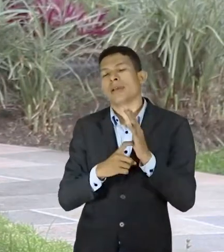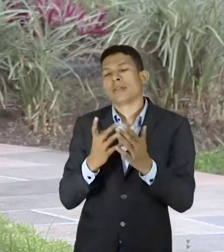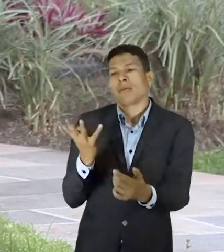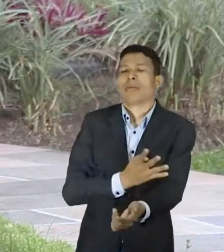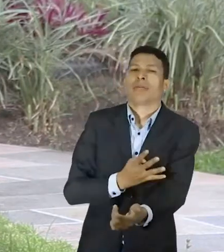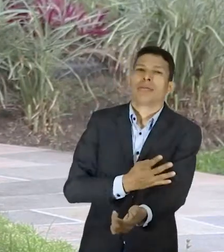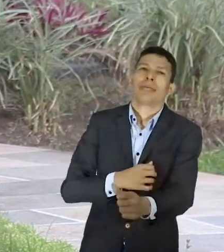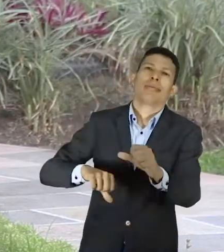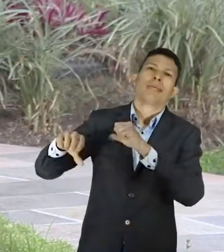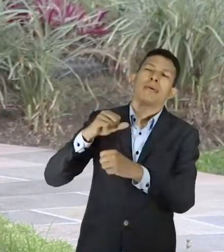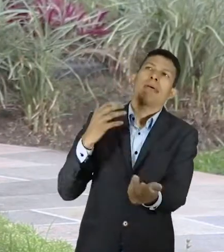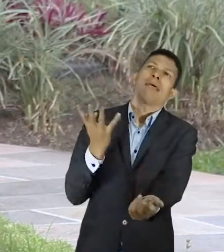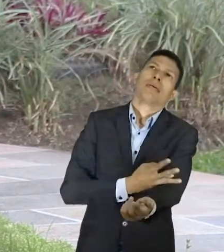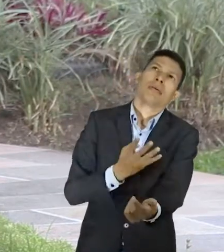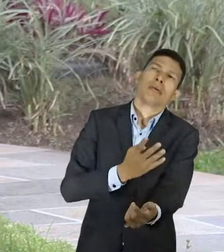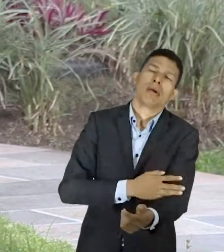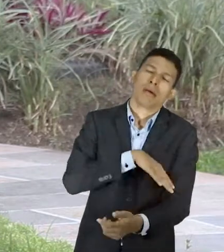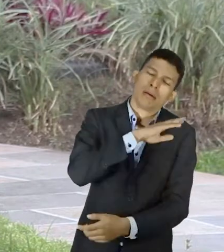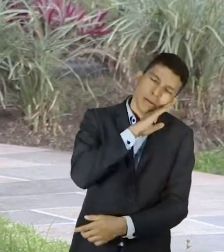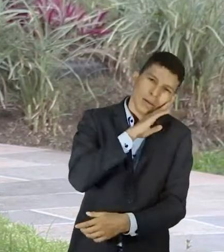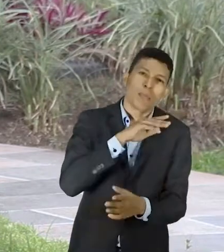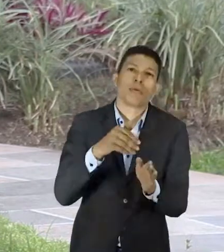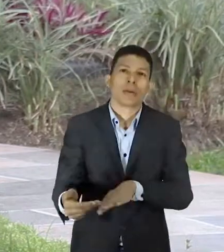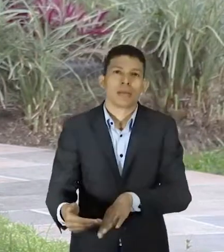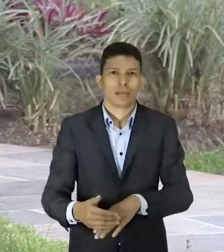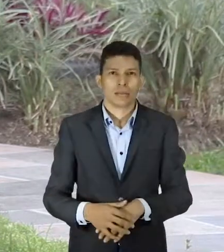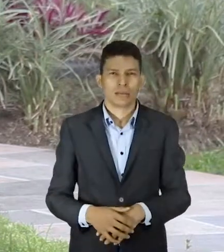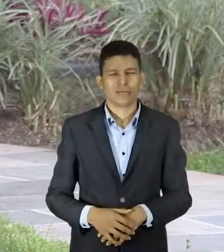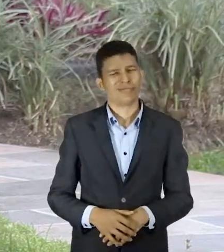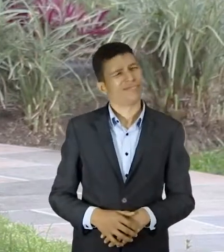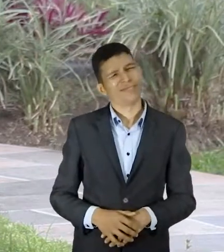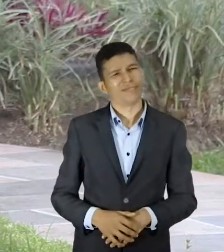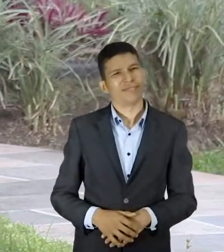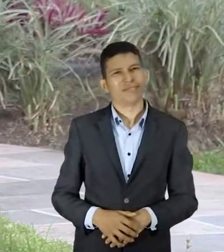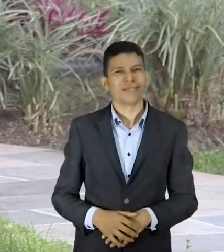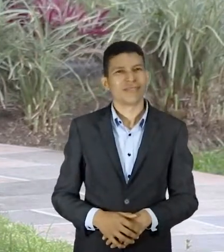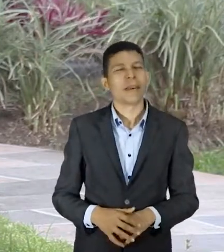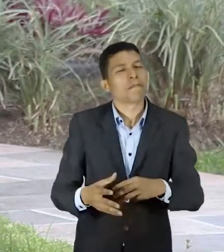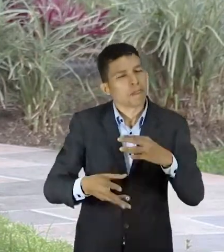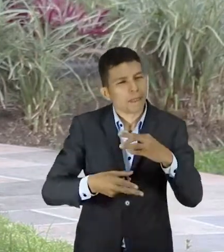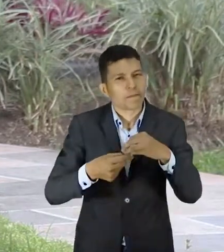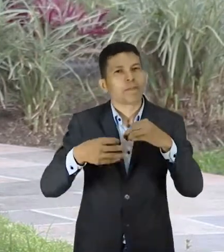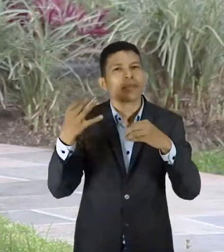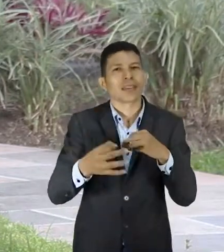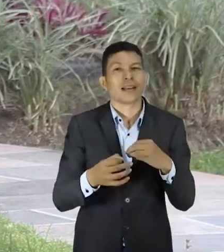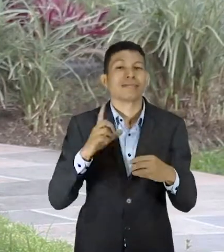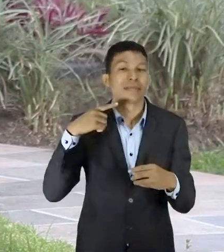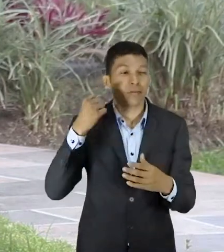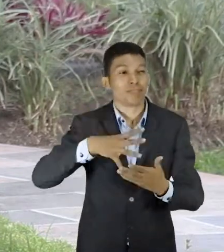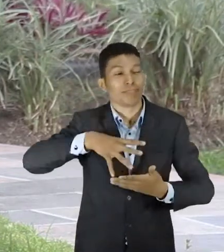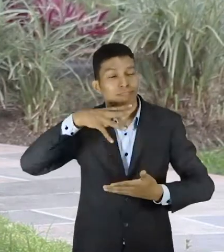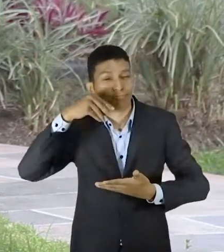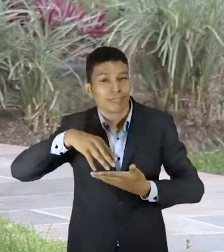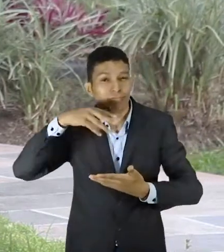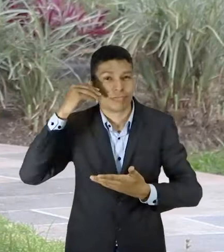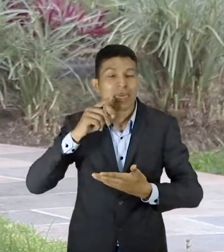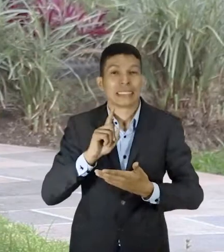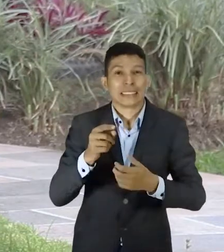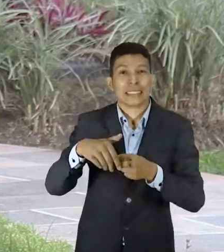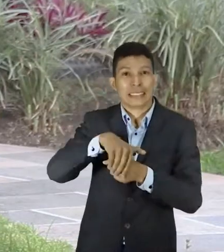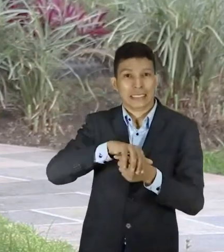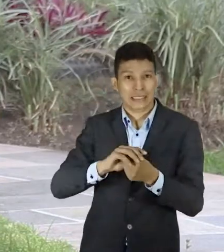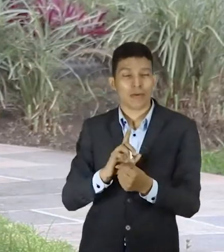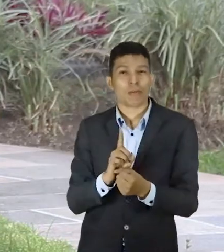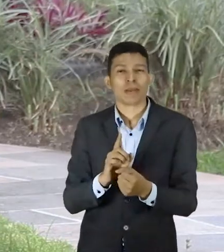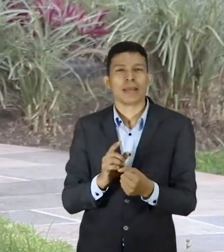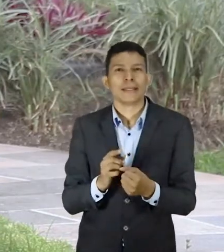ya tus exámenes, después de un tiempo, empiezan a salir bien, la doctora te felicita o el doctor te dice, sí que estás